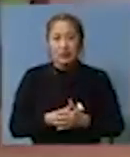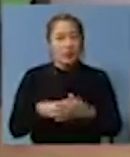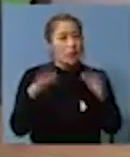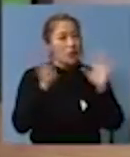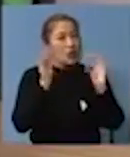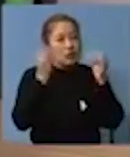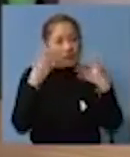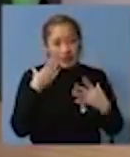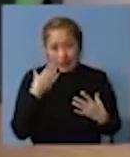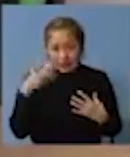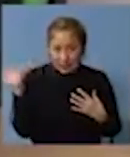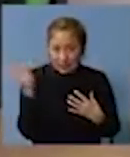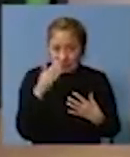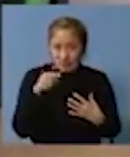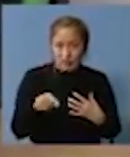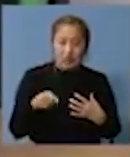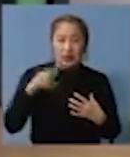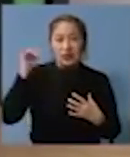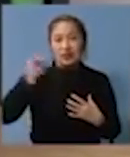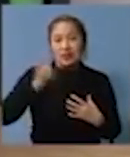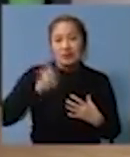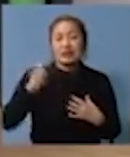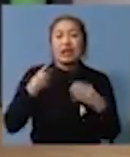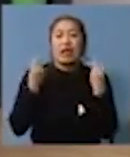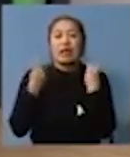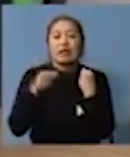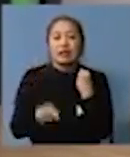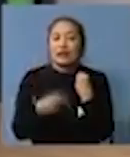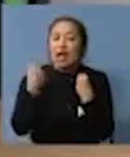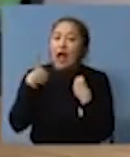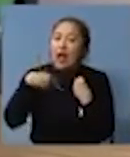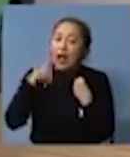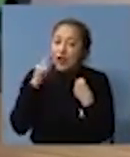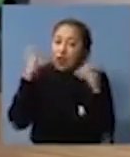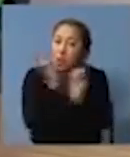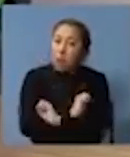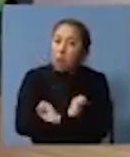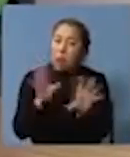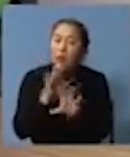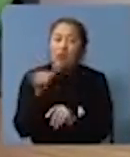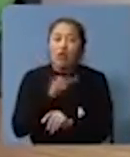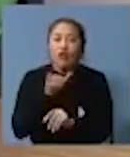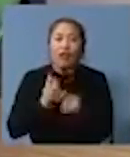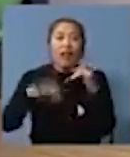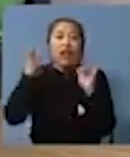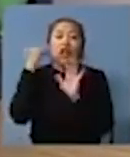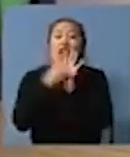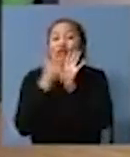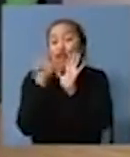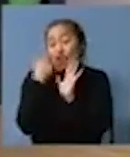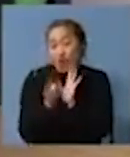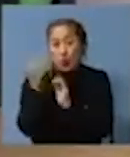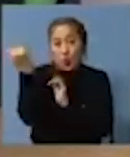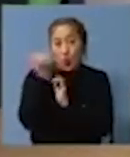¿Qué tal? ¿Cómo están? Muy buenas tardes para todos. Sí, se trata de algo que estalló en redes sociales, en los teléfonos.